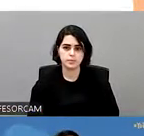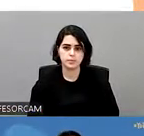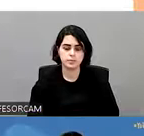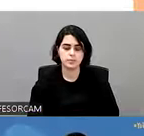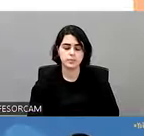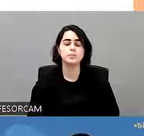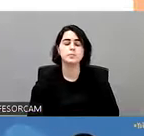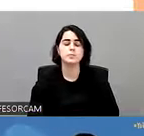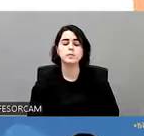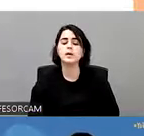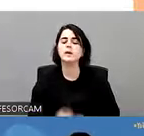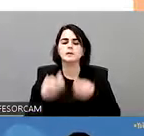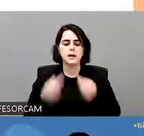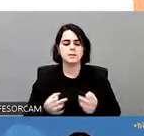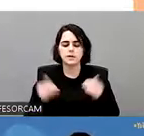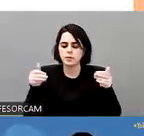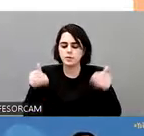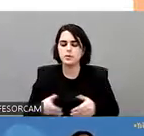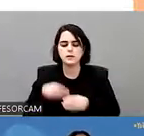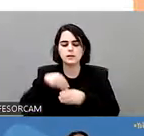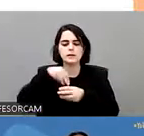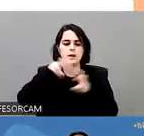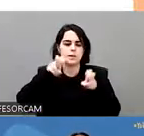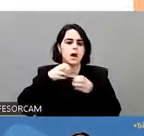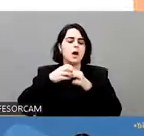Hay que hacer hincapié en la accesibilidad en la comunicación.